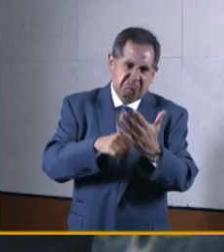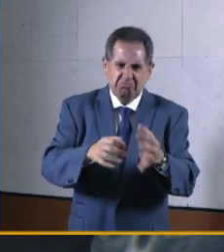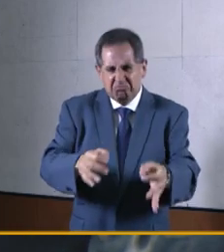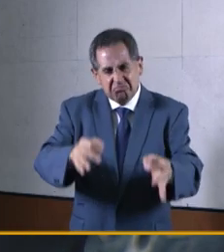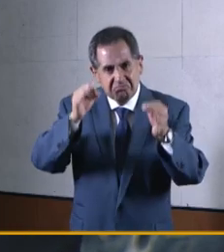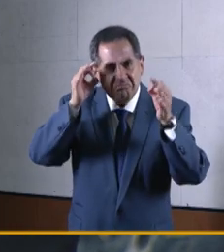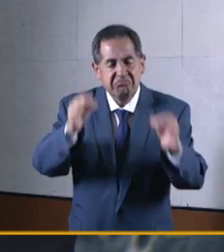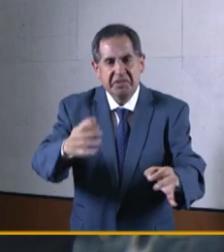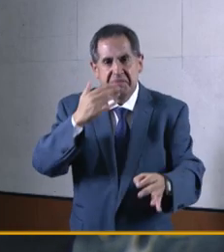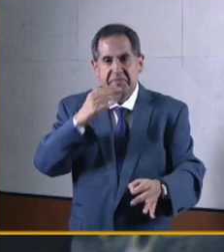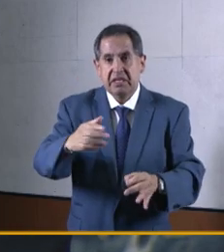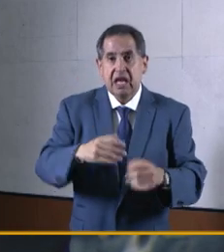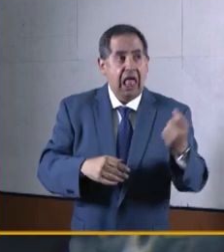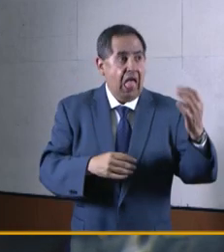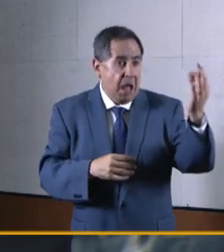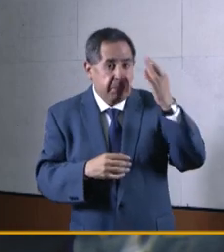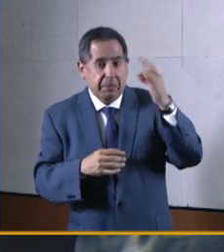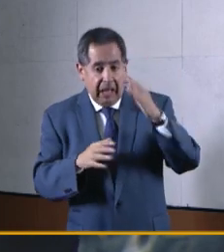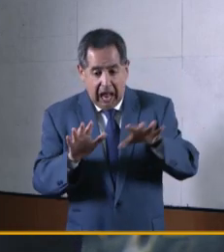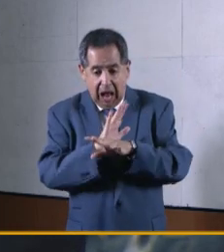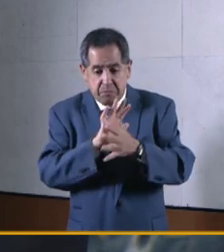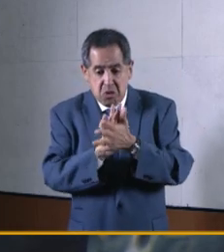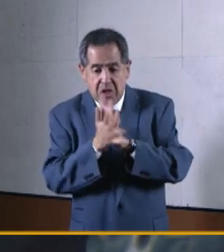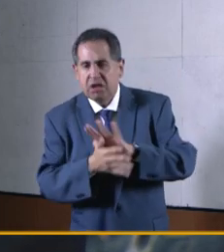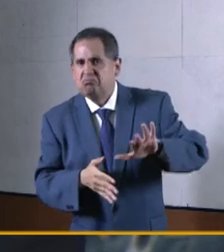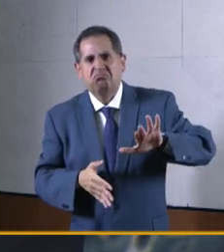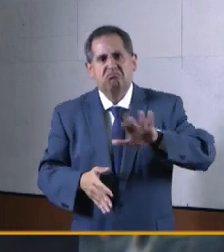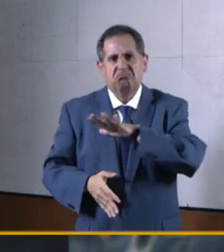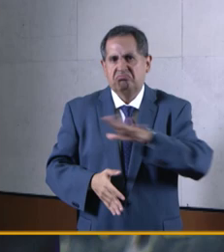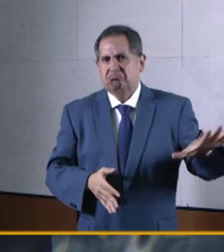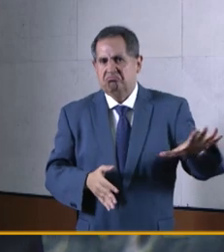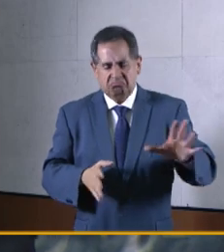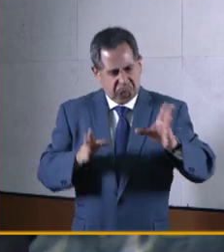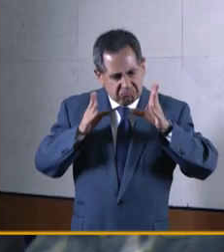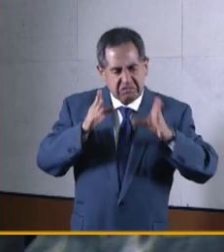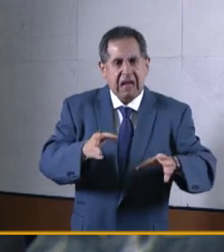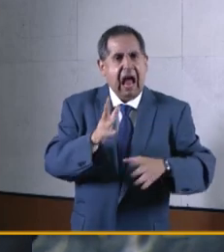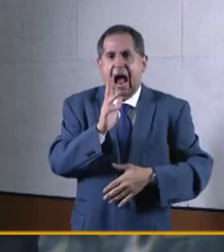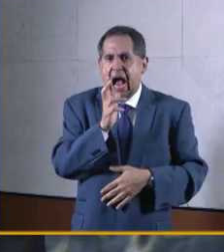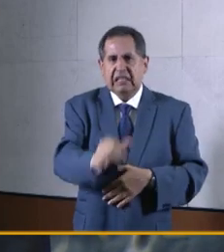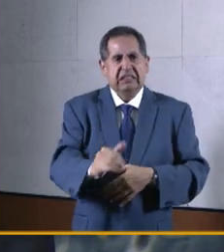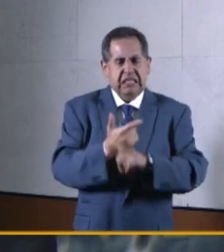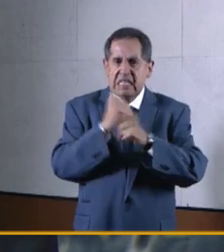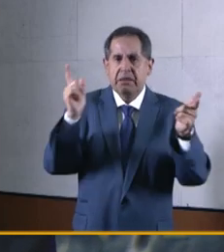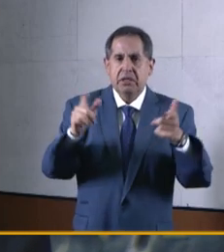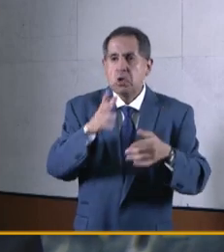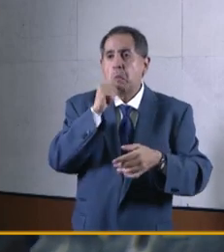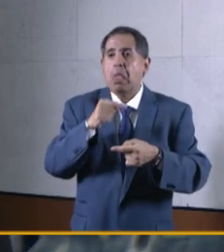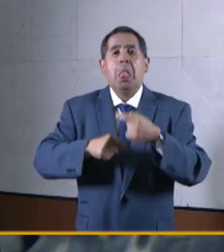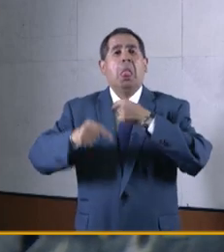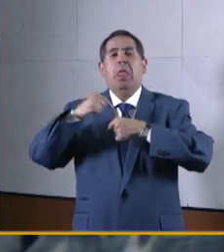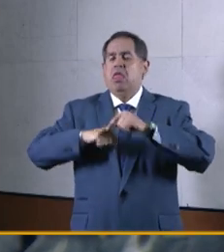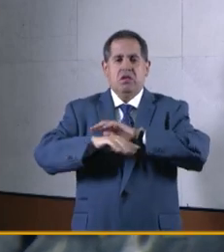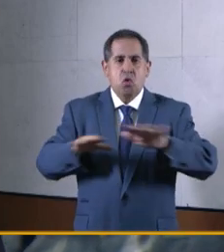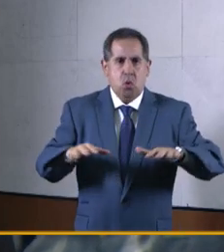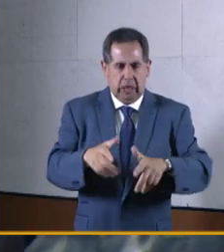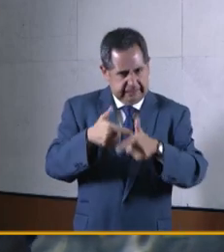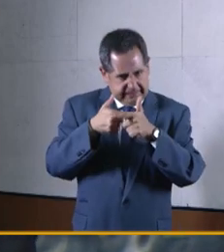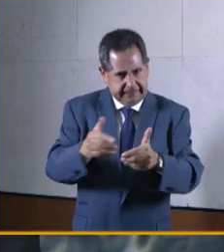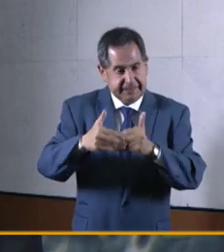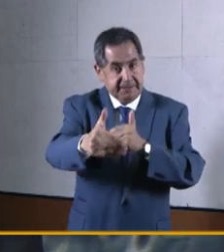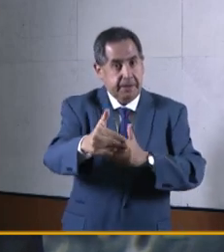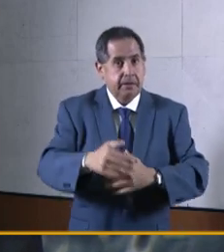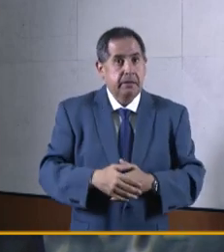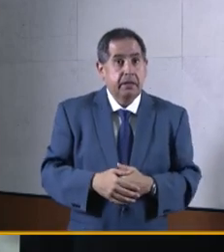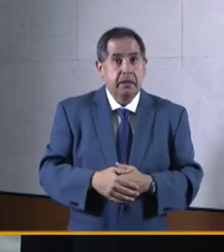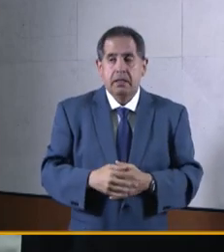resistido tentaciones de reforma que pudieran traer muy graves retrocesos en circunstancias